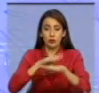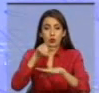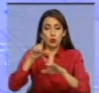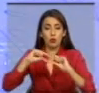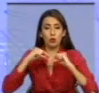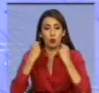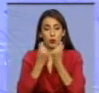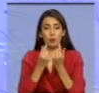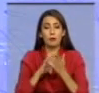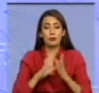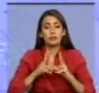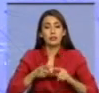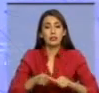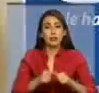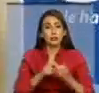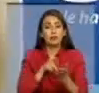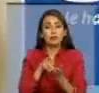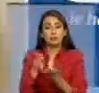de defraudación.